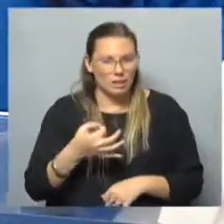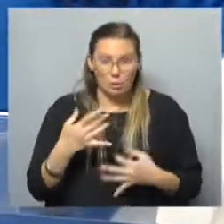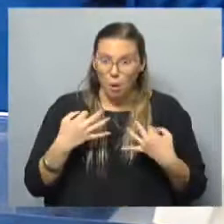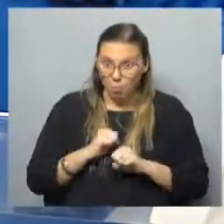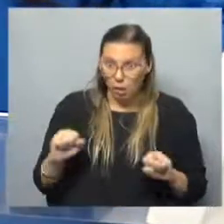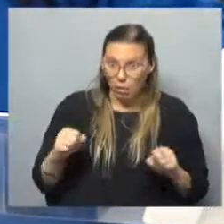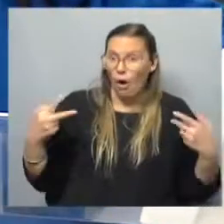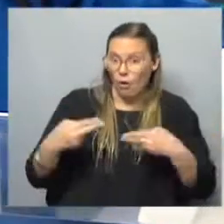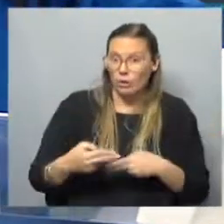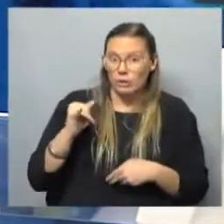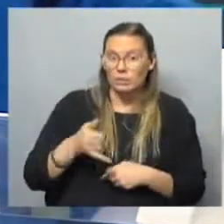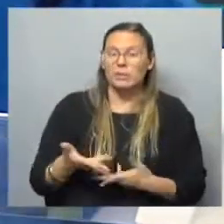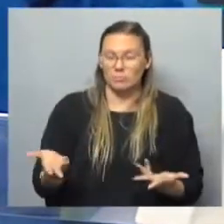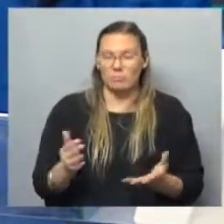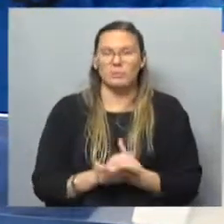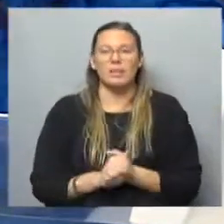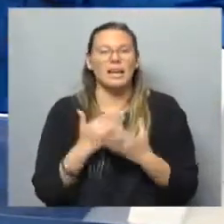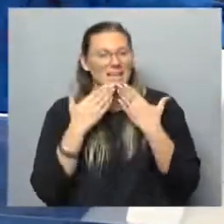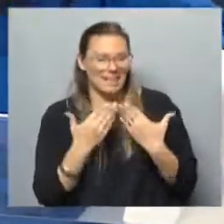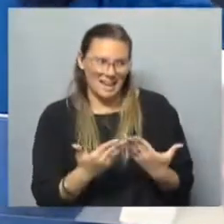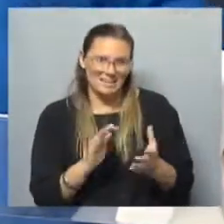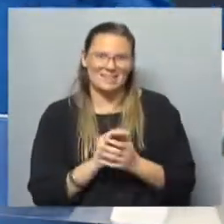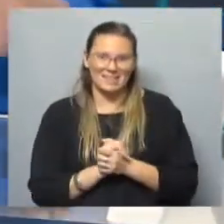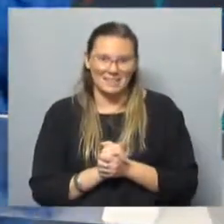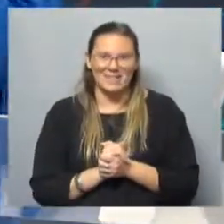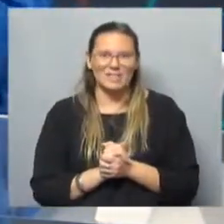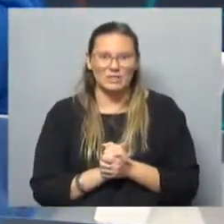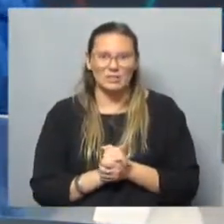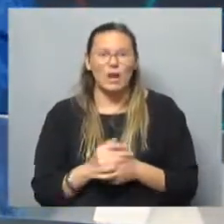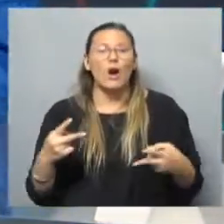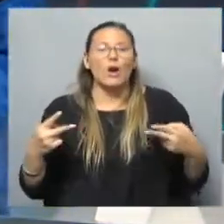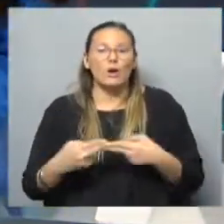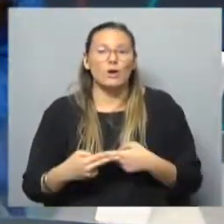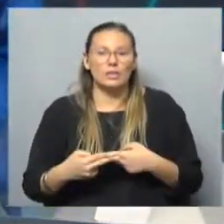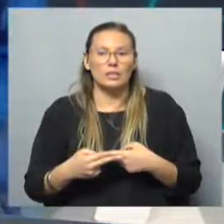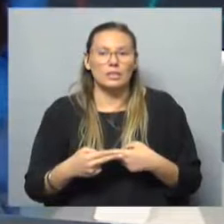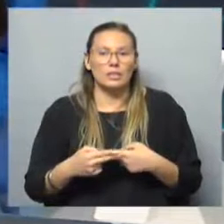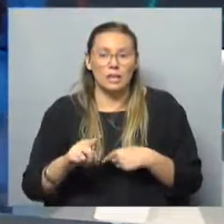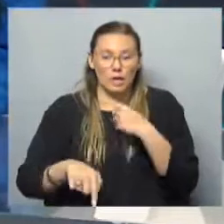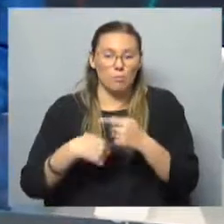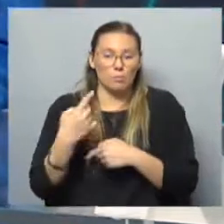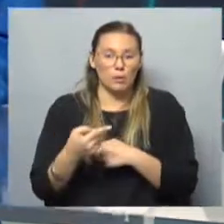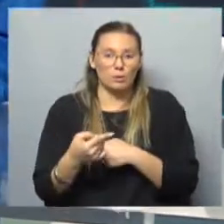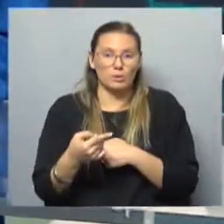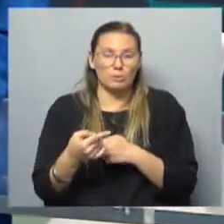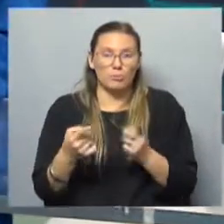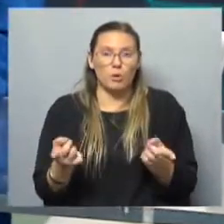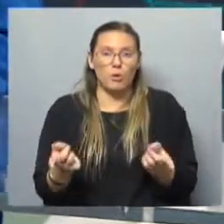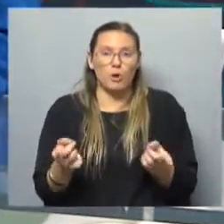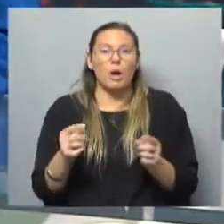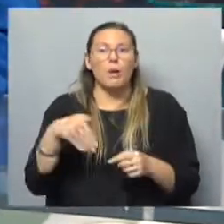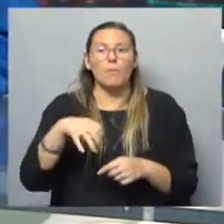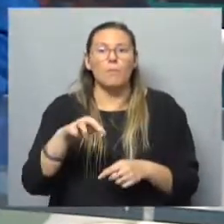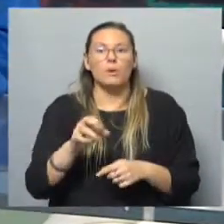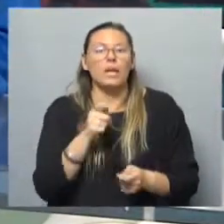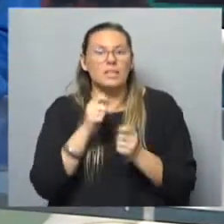¿puedo mandar la pausa? Por favor. Bueno, muchas gracias. Nos vamos a una pausa. En el próximo bloque va a estar More con